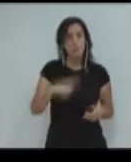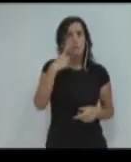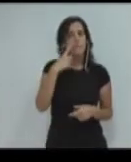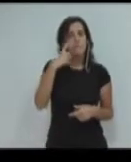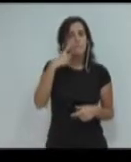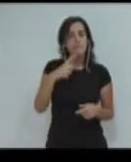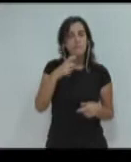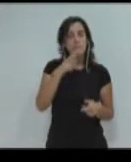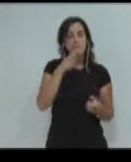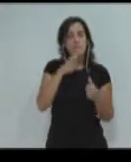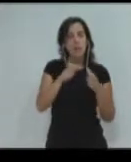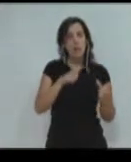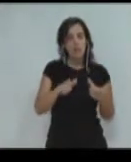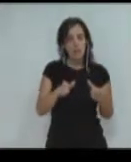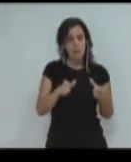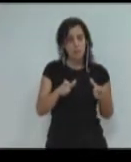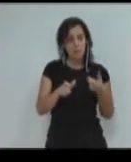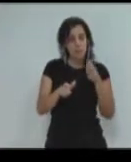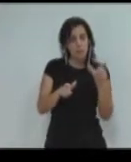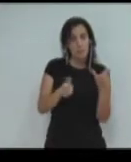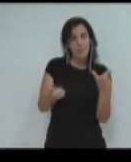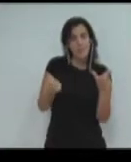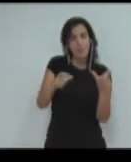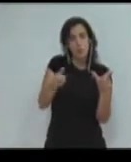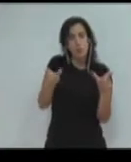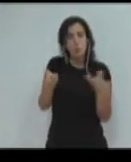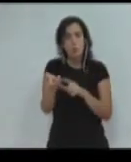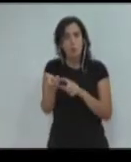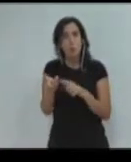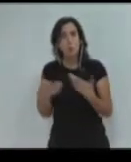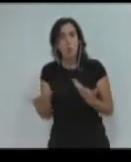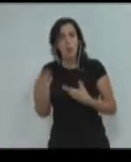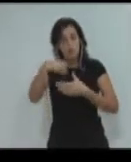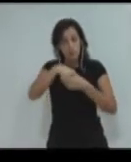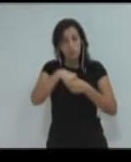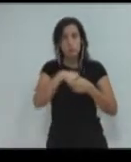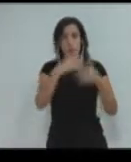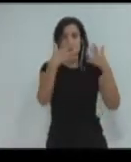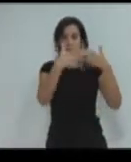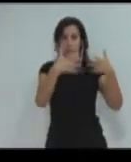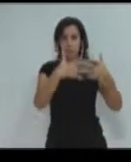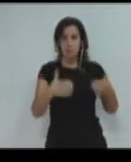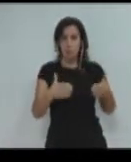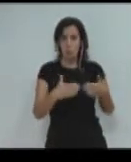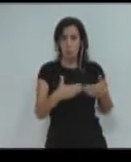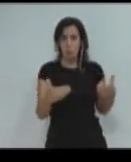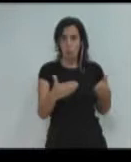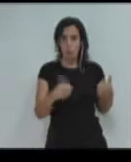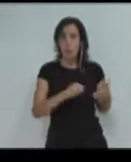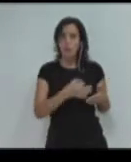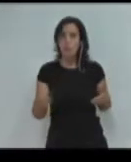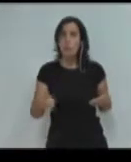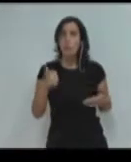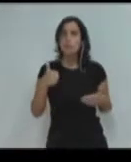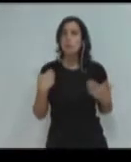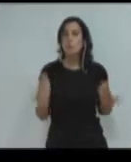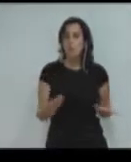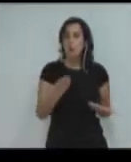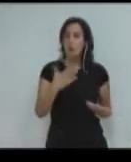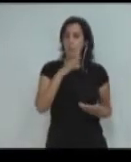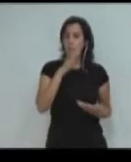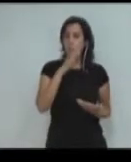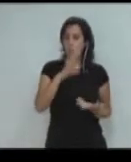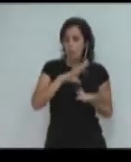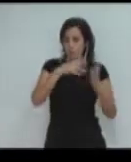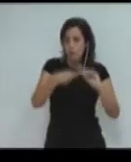hay palabras, qué sinónimos de esas palabras que tenemos en el texto original pueden ser más adecuados porque efectivamente se adecúan más a